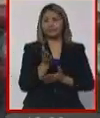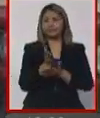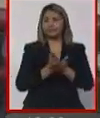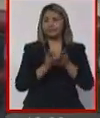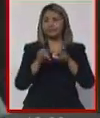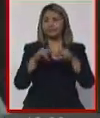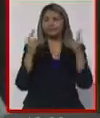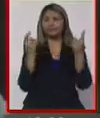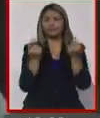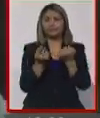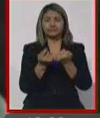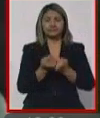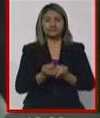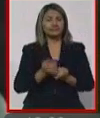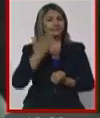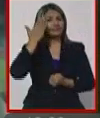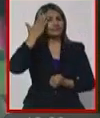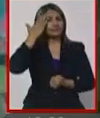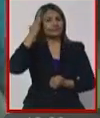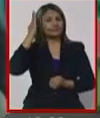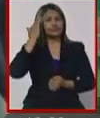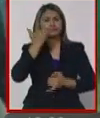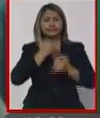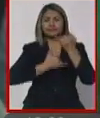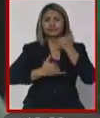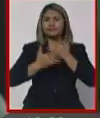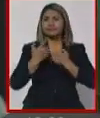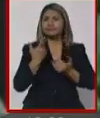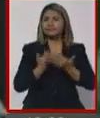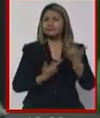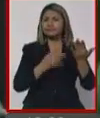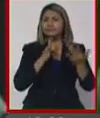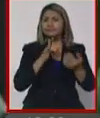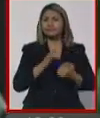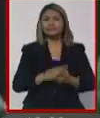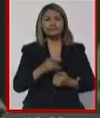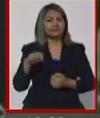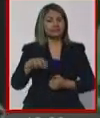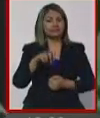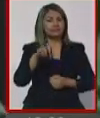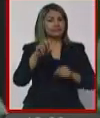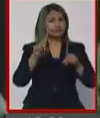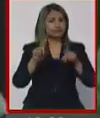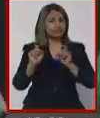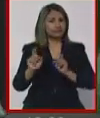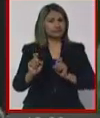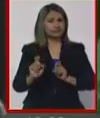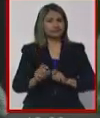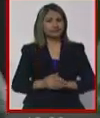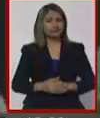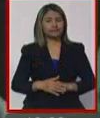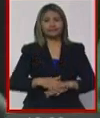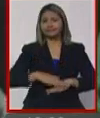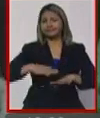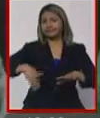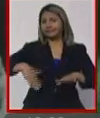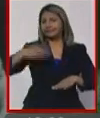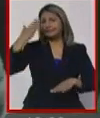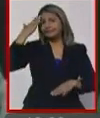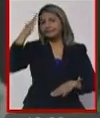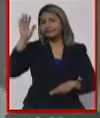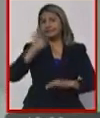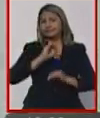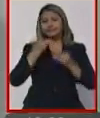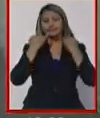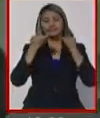del departamento. Por ahora no sé siempre absolutamente nada. ¿Tiene que decir, van a viajar o no? Como le digo, todavía no sabemos nada, no